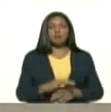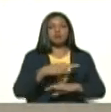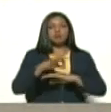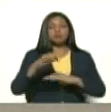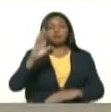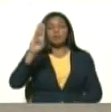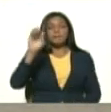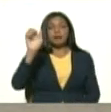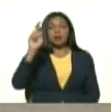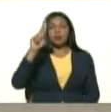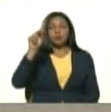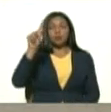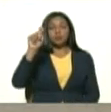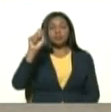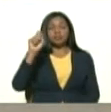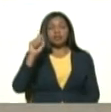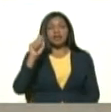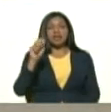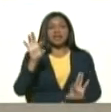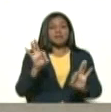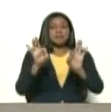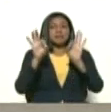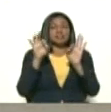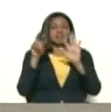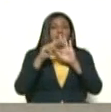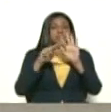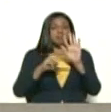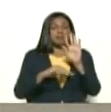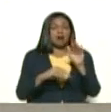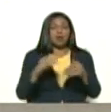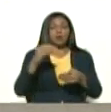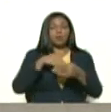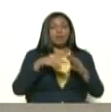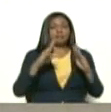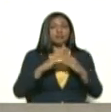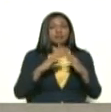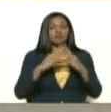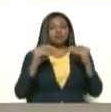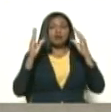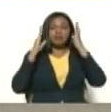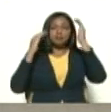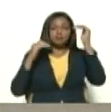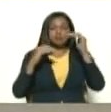Baruta. Se han tomado medidas especiales para la cuarentena, para la atención.